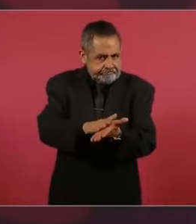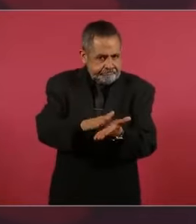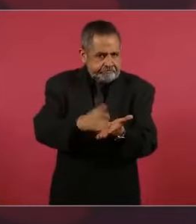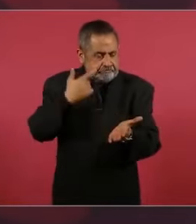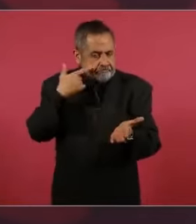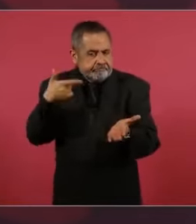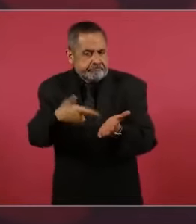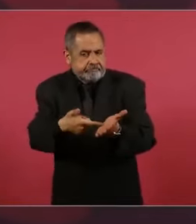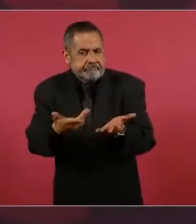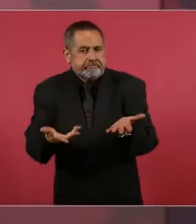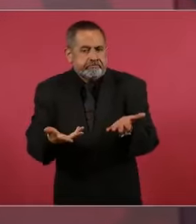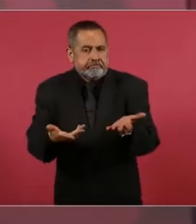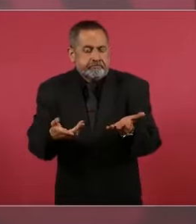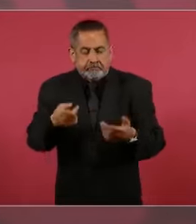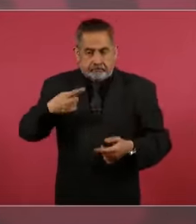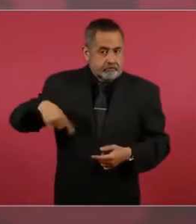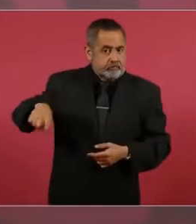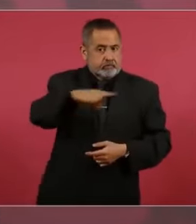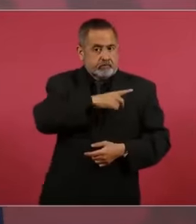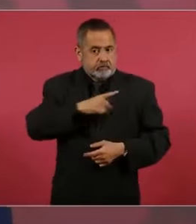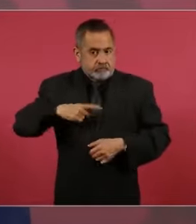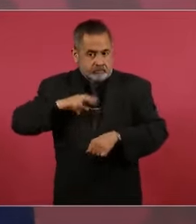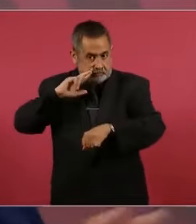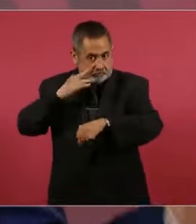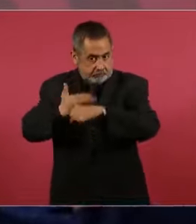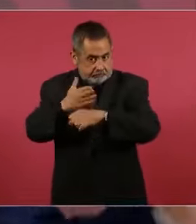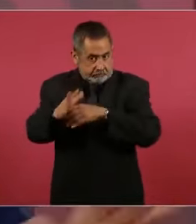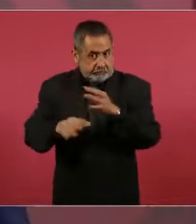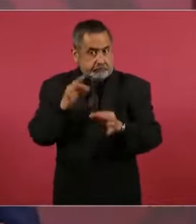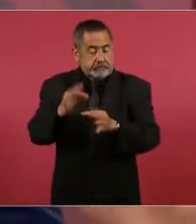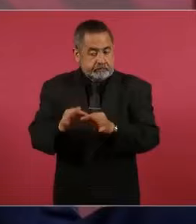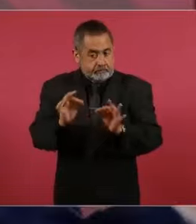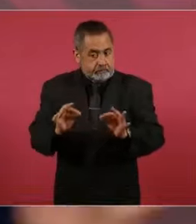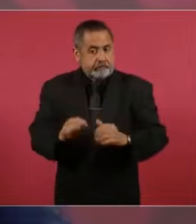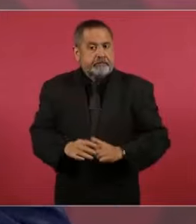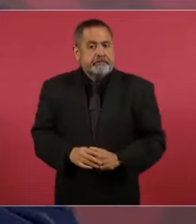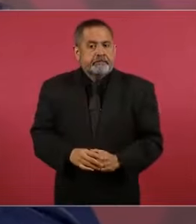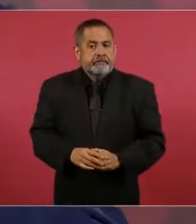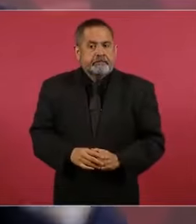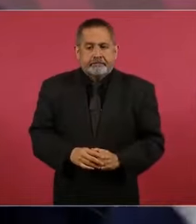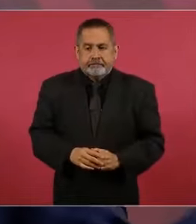que actuar de manera responsable. Puede ser que